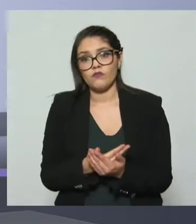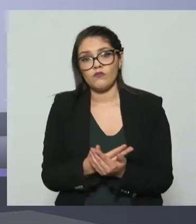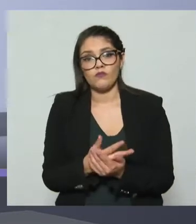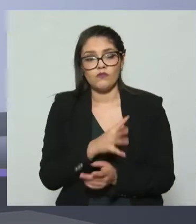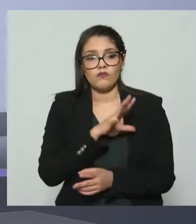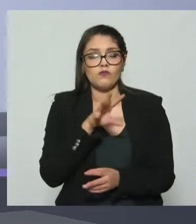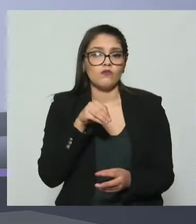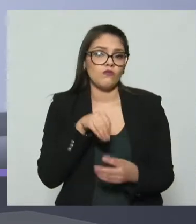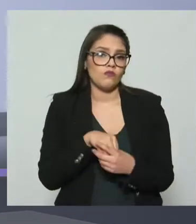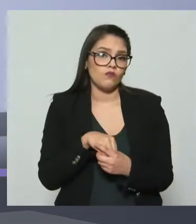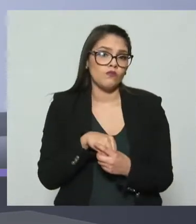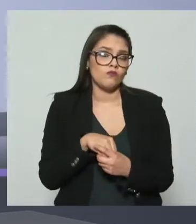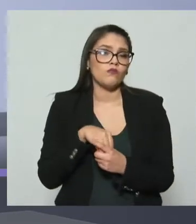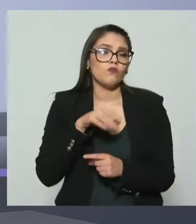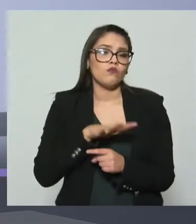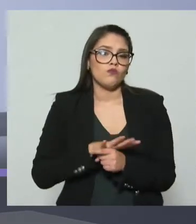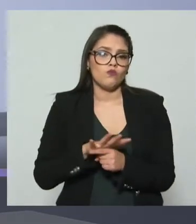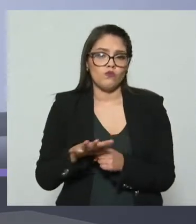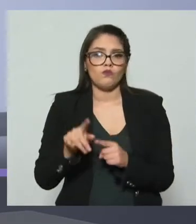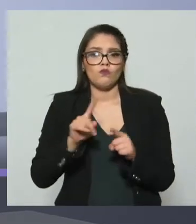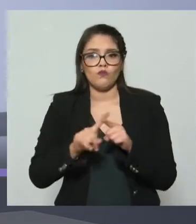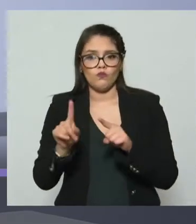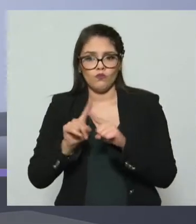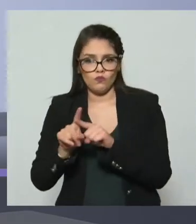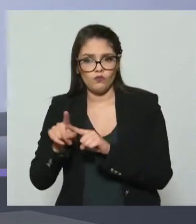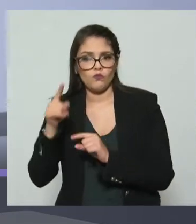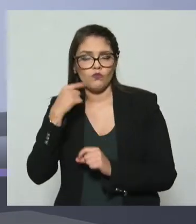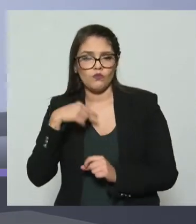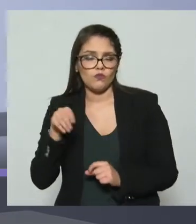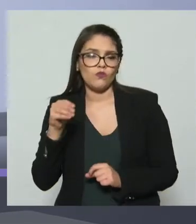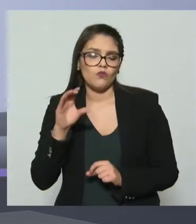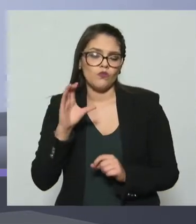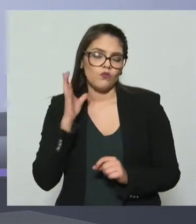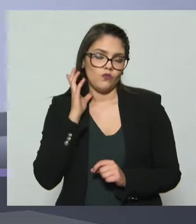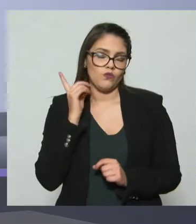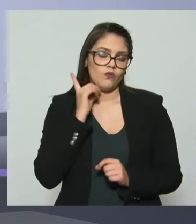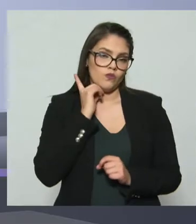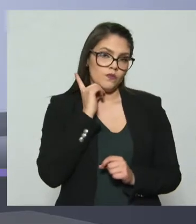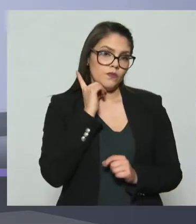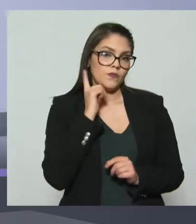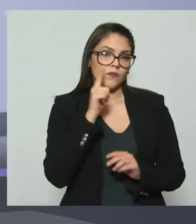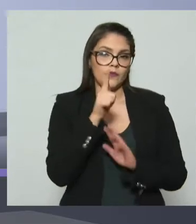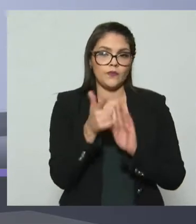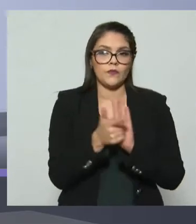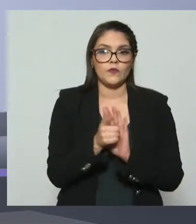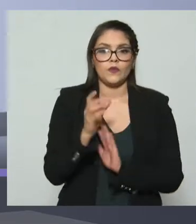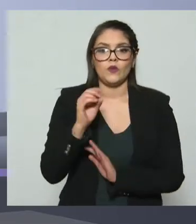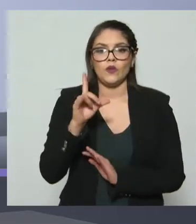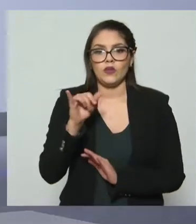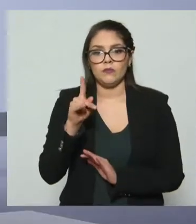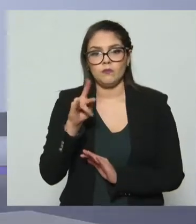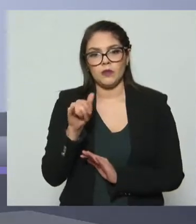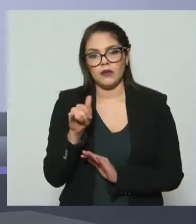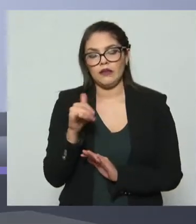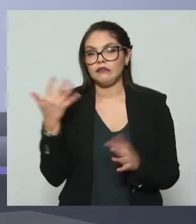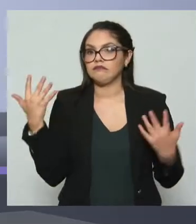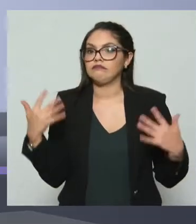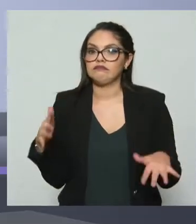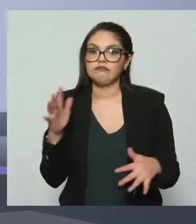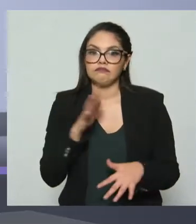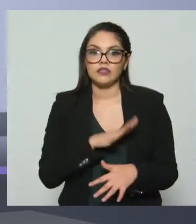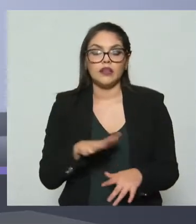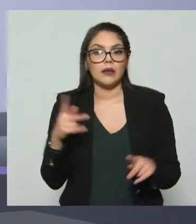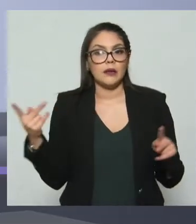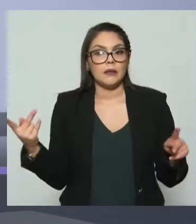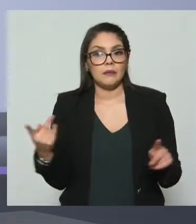integración plural de todas las fuerzas políticas del Congreso. La Ley Olimpia, bueno, la Ley Olimpia fue excepcional porque